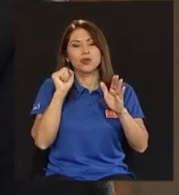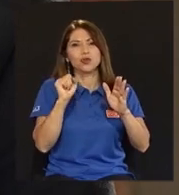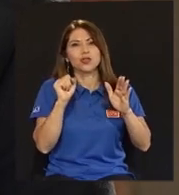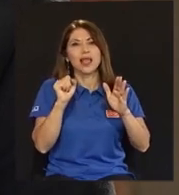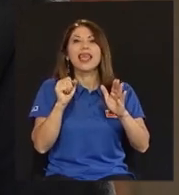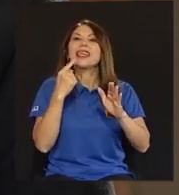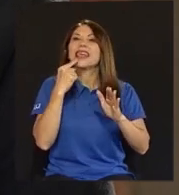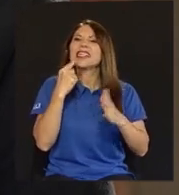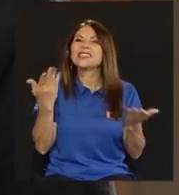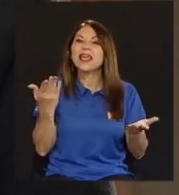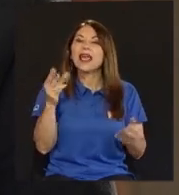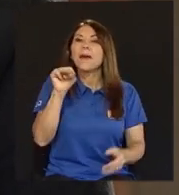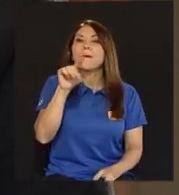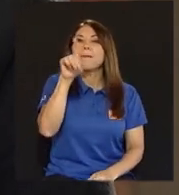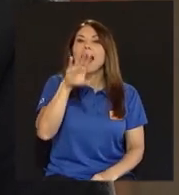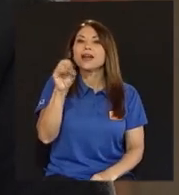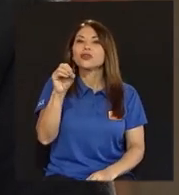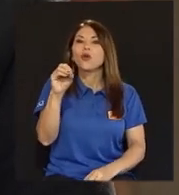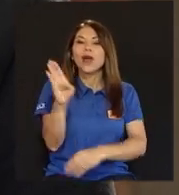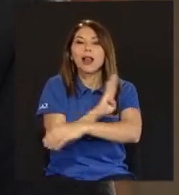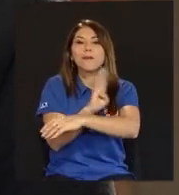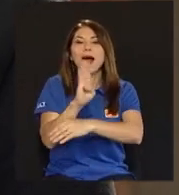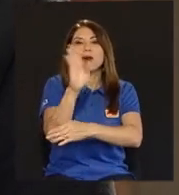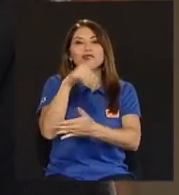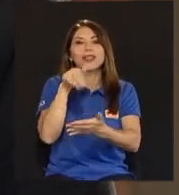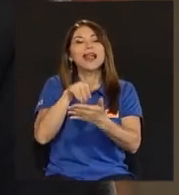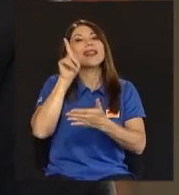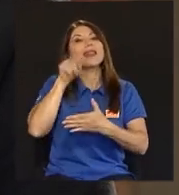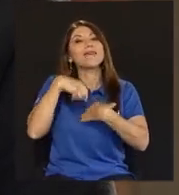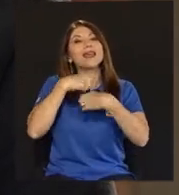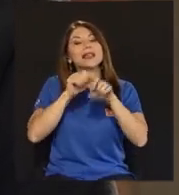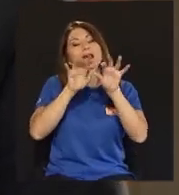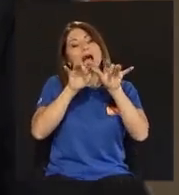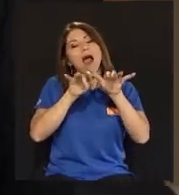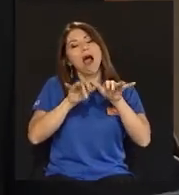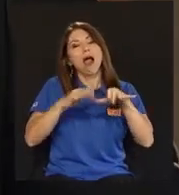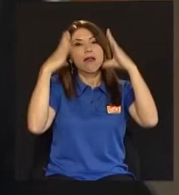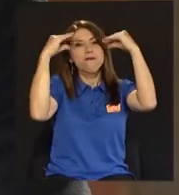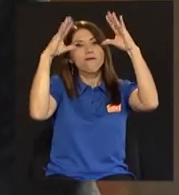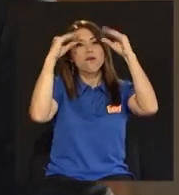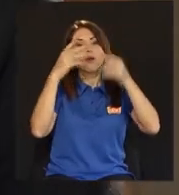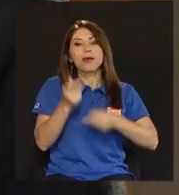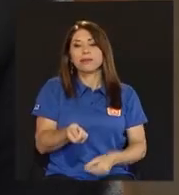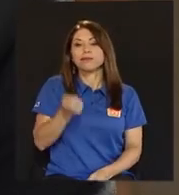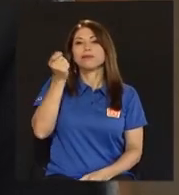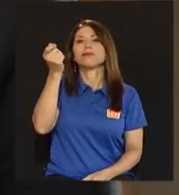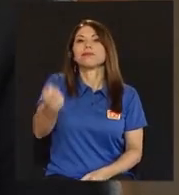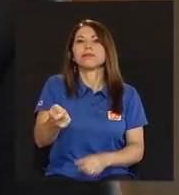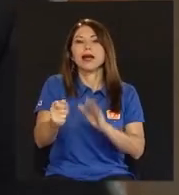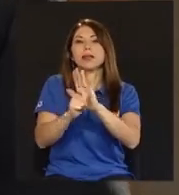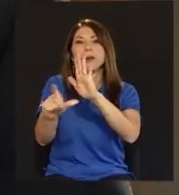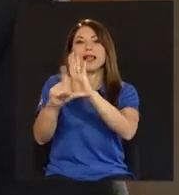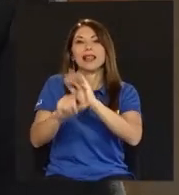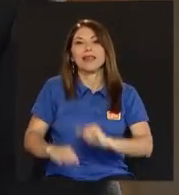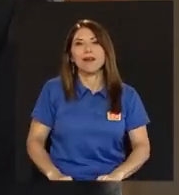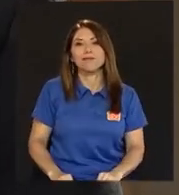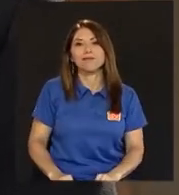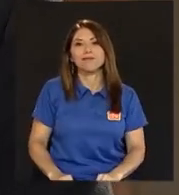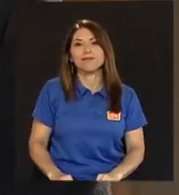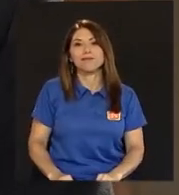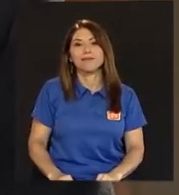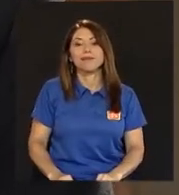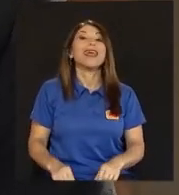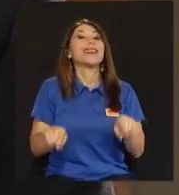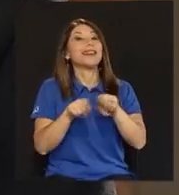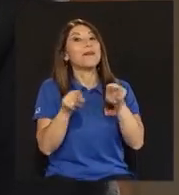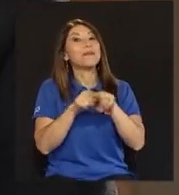el Banco Central tiene que presentar un informe a la Asamblea Legislativa y el presidente, si lo convocan, tiene que ir, además la ley dice,